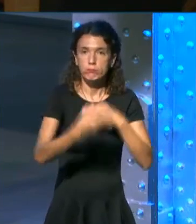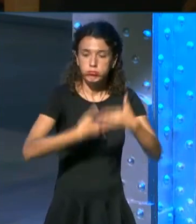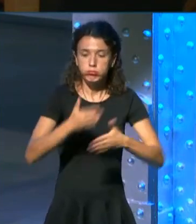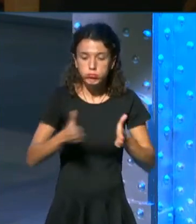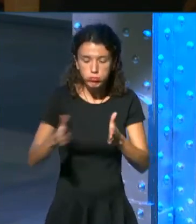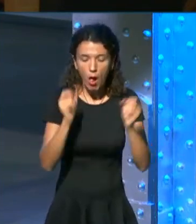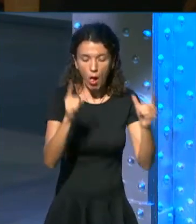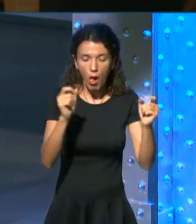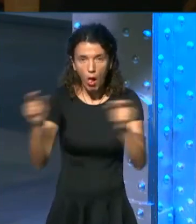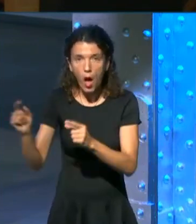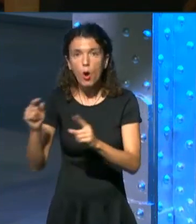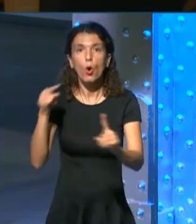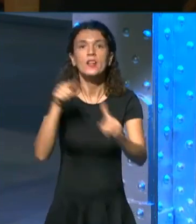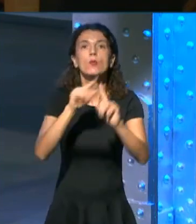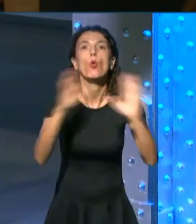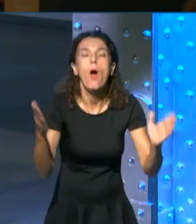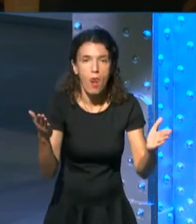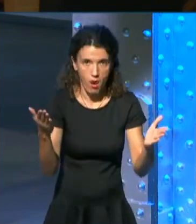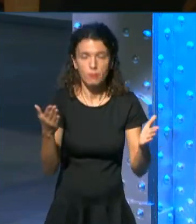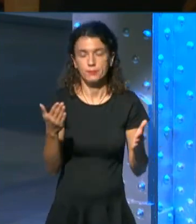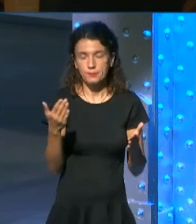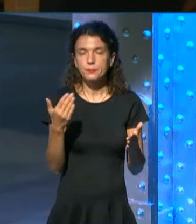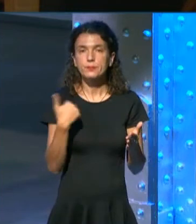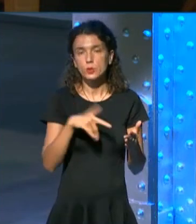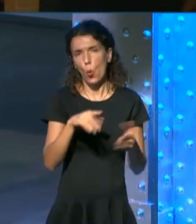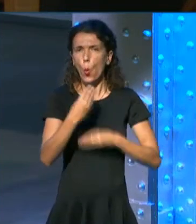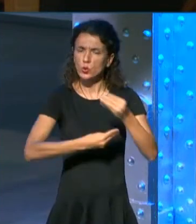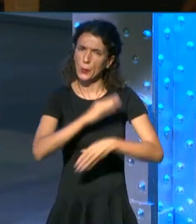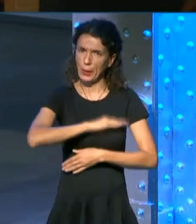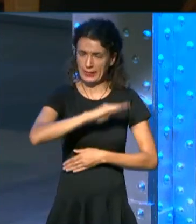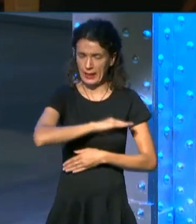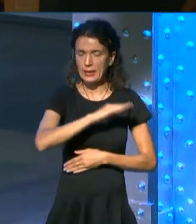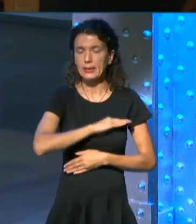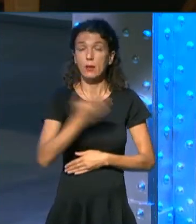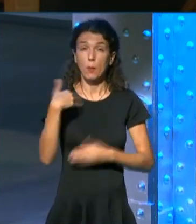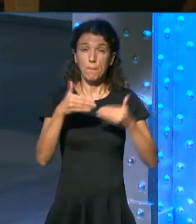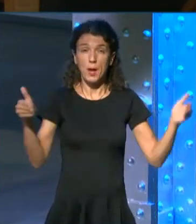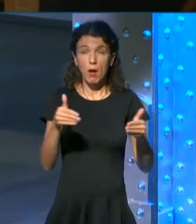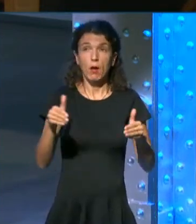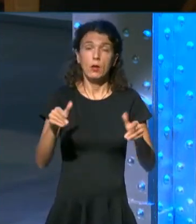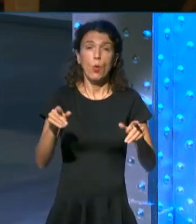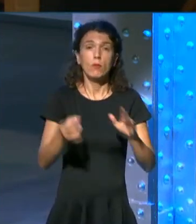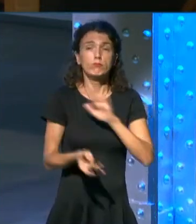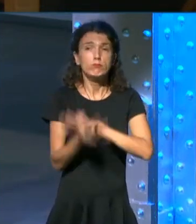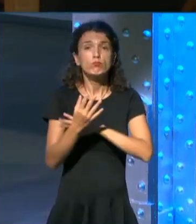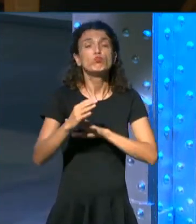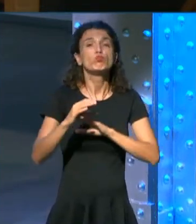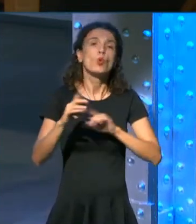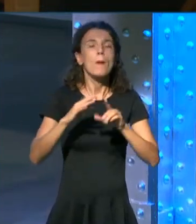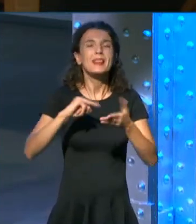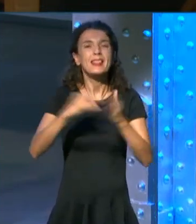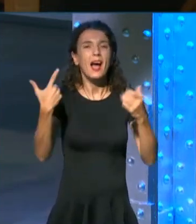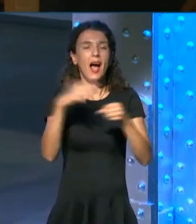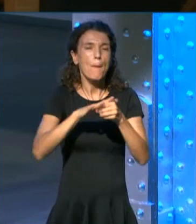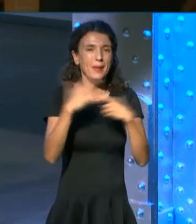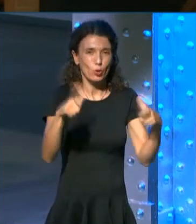llegar. Como os digo, se ha popularizado y se ha utilizado mucho, nacieron en el mundo de la tecnología, pero,